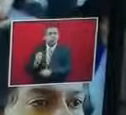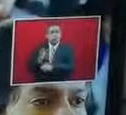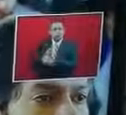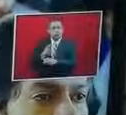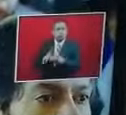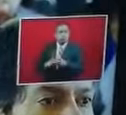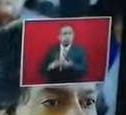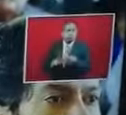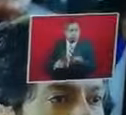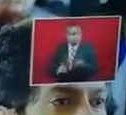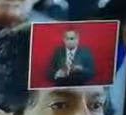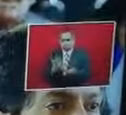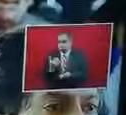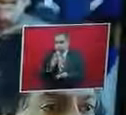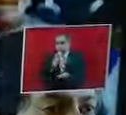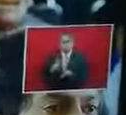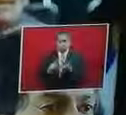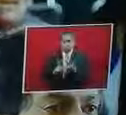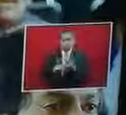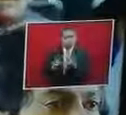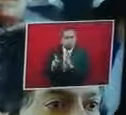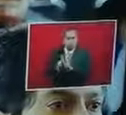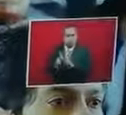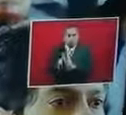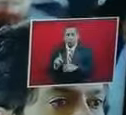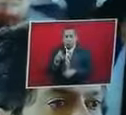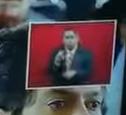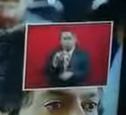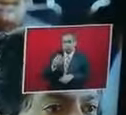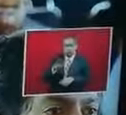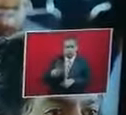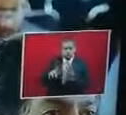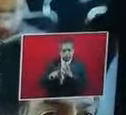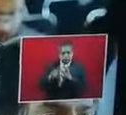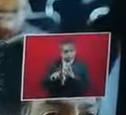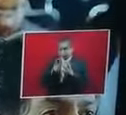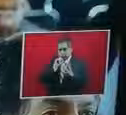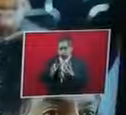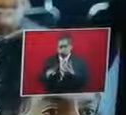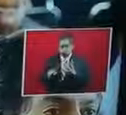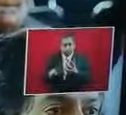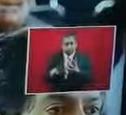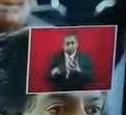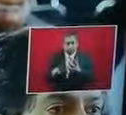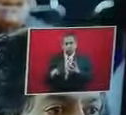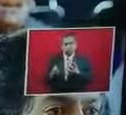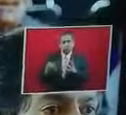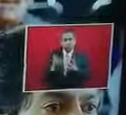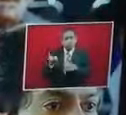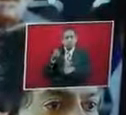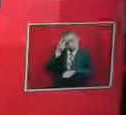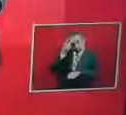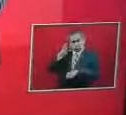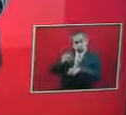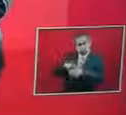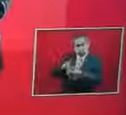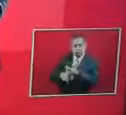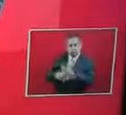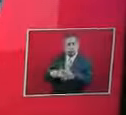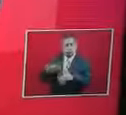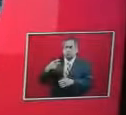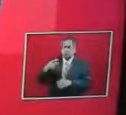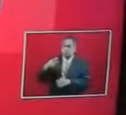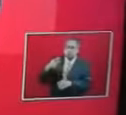Pública, y el primo de Eleazar también ha sido director de Patrimonio